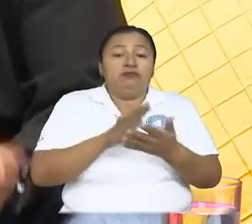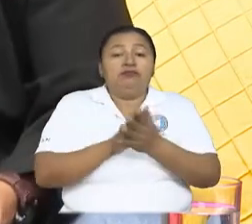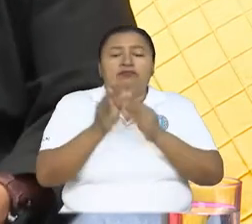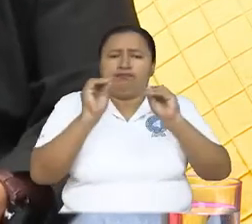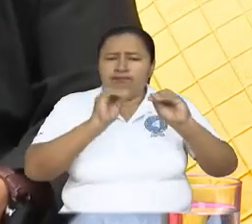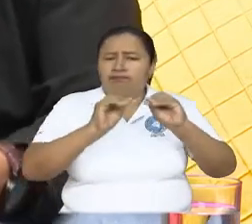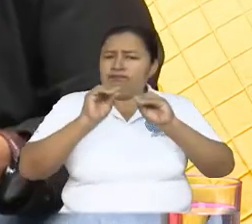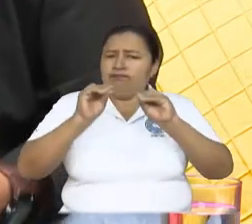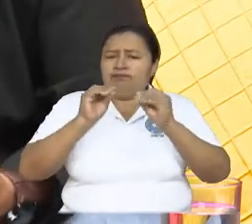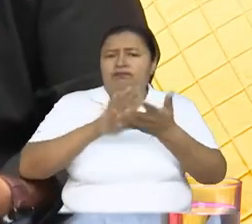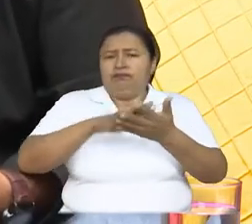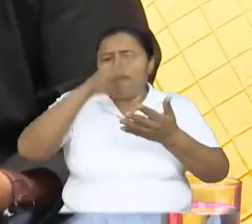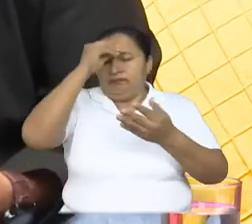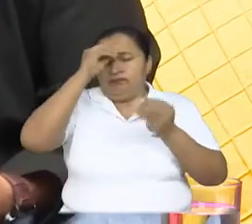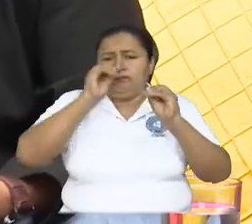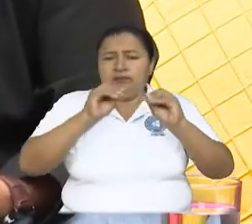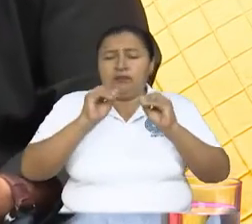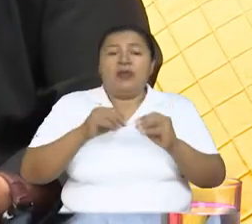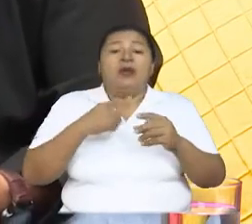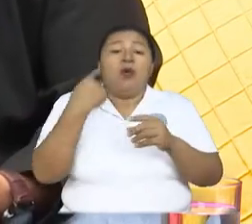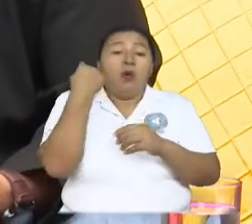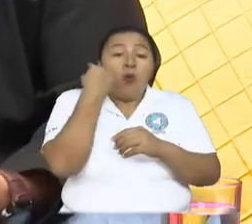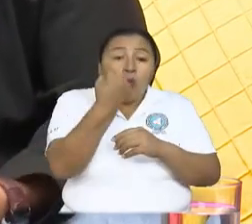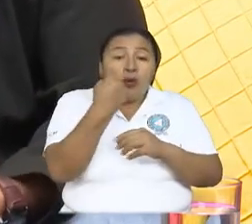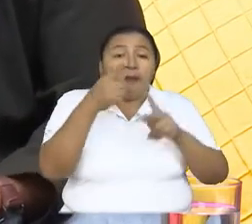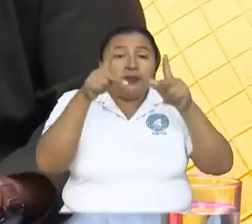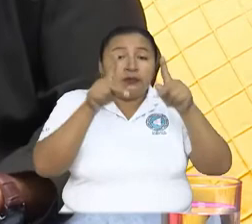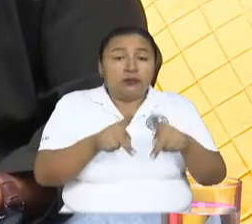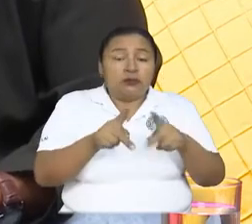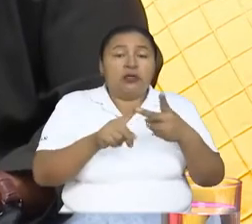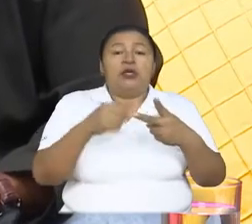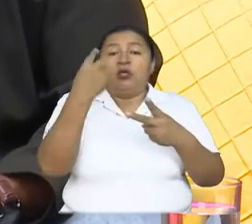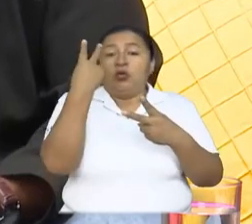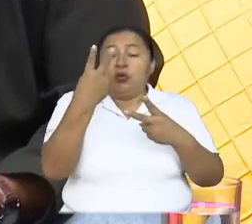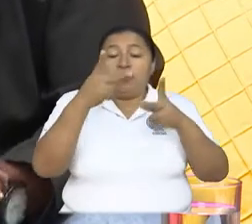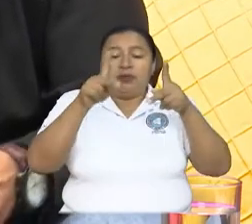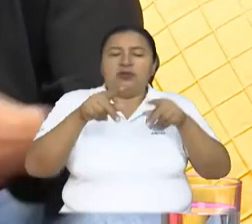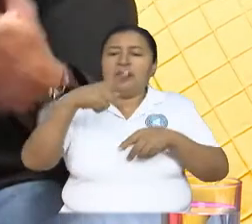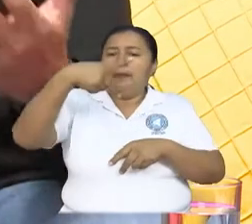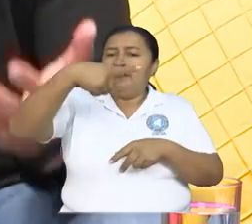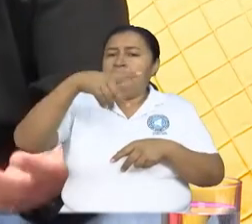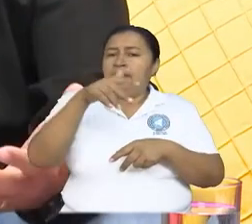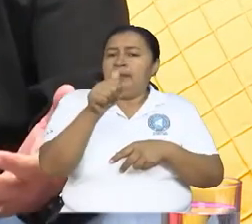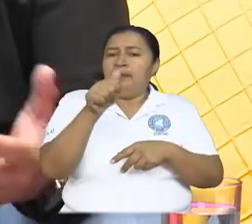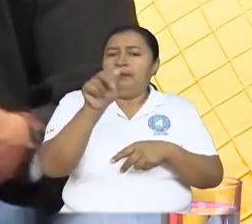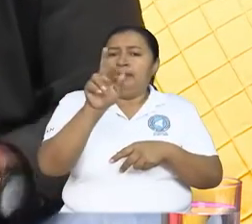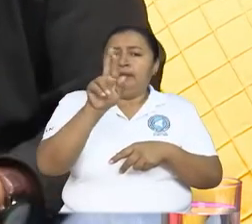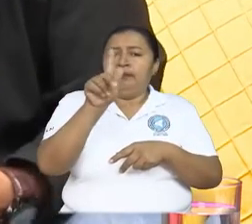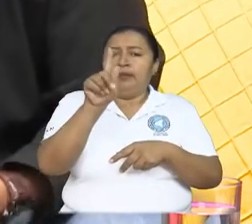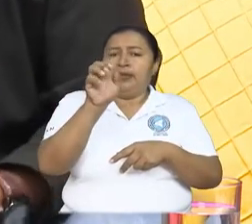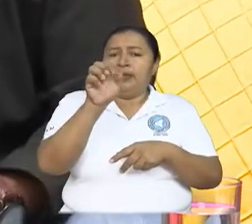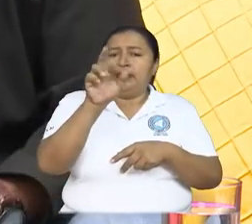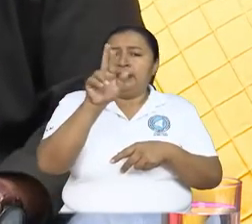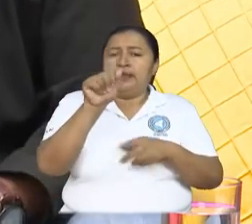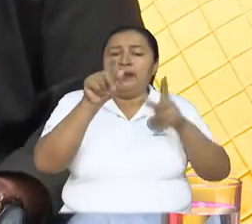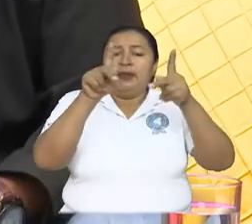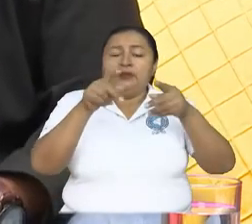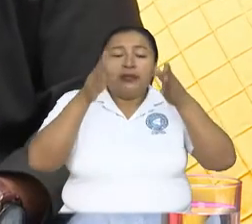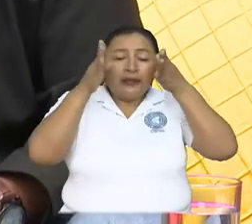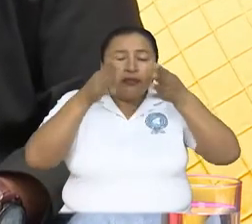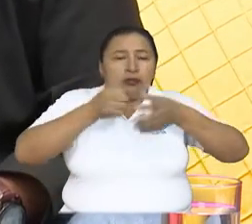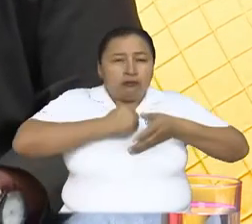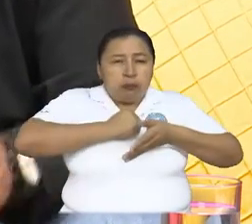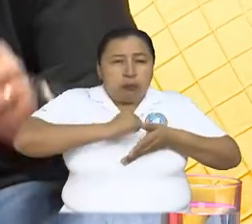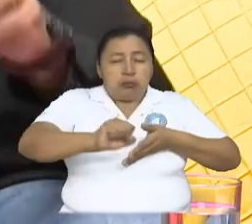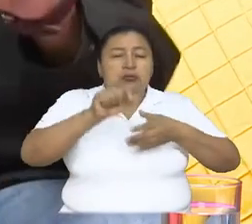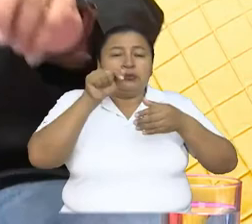al menos un brigadista y una partera por barrio para poder asegurar ese trabajo con la red